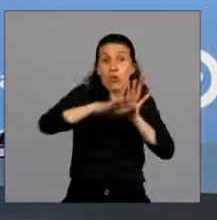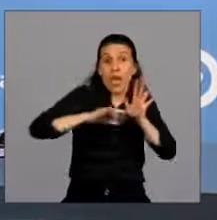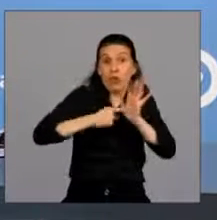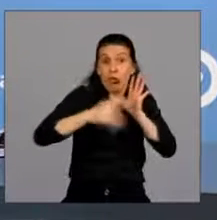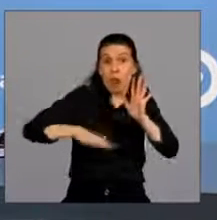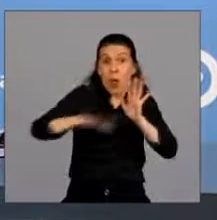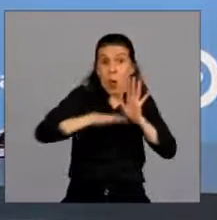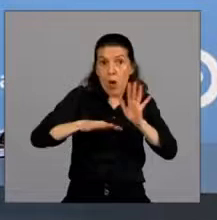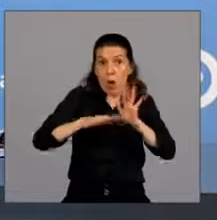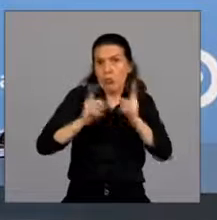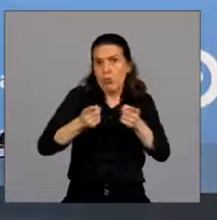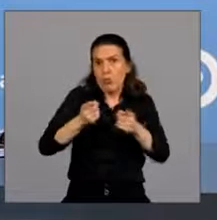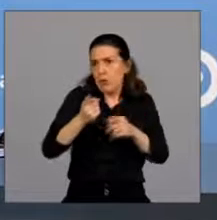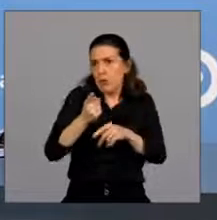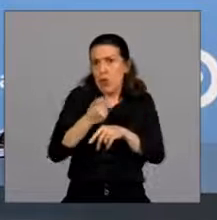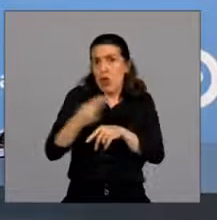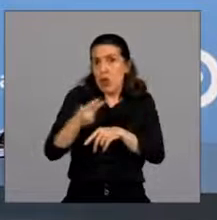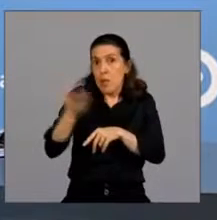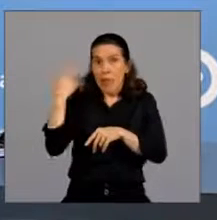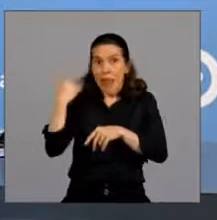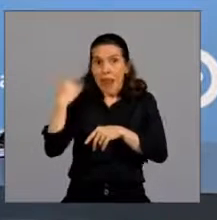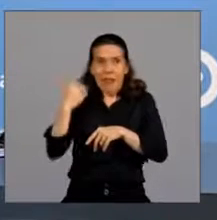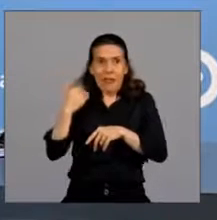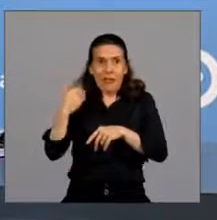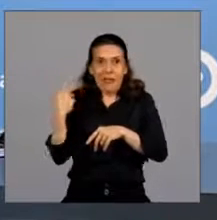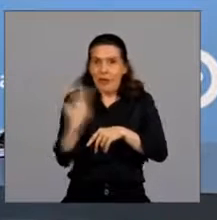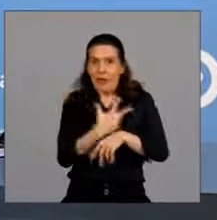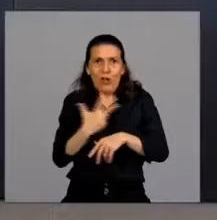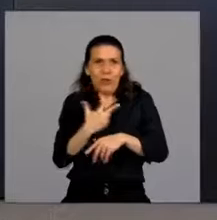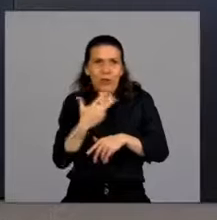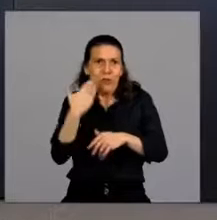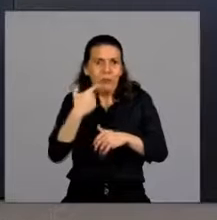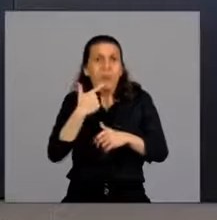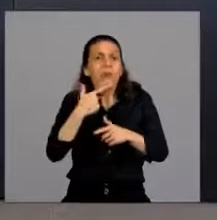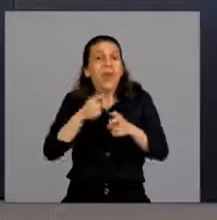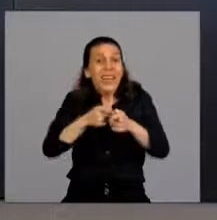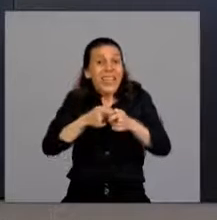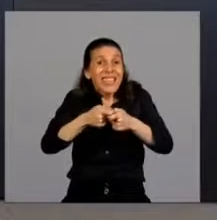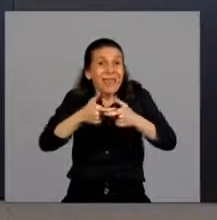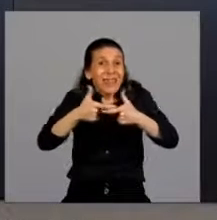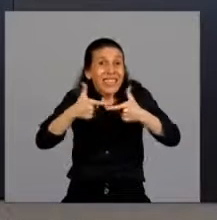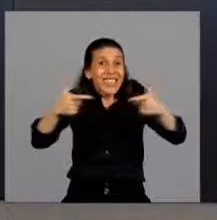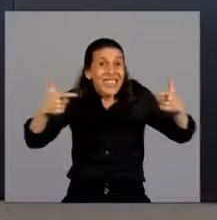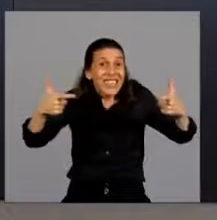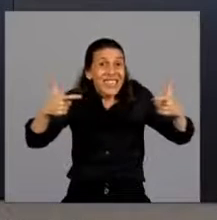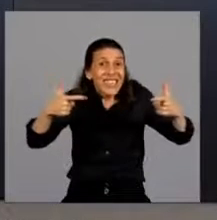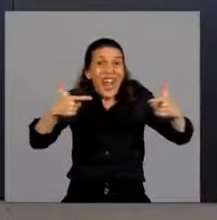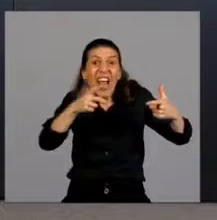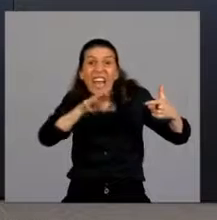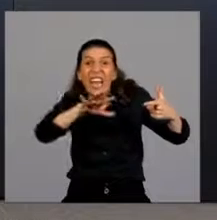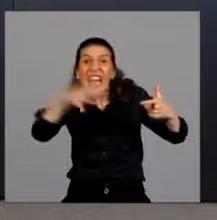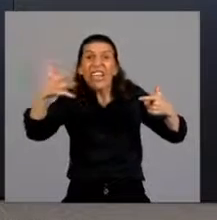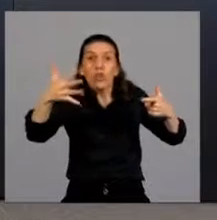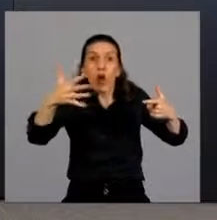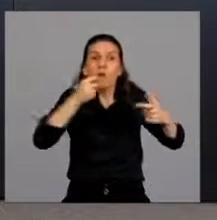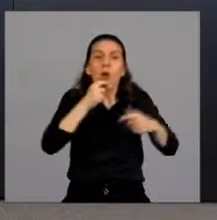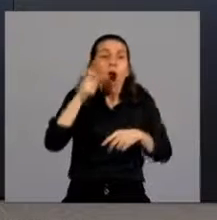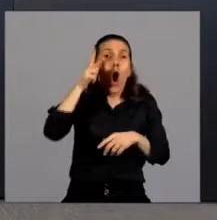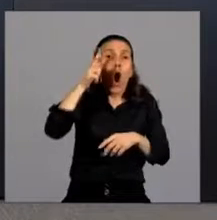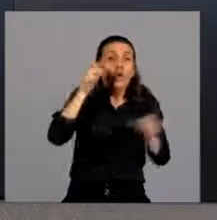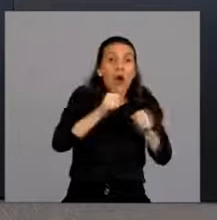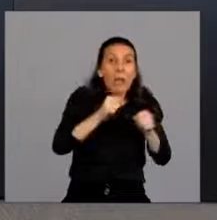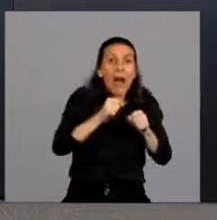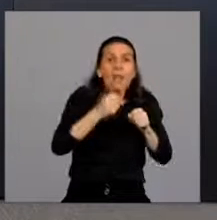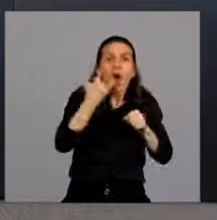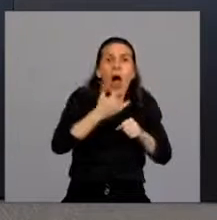cuando estábamos acá sentados hace 2 semanas, habían aumentado los casos por 5. O sea, el 8 de mayo teníamos